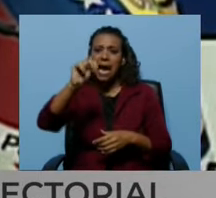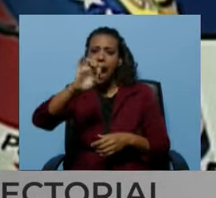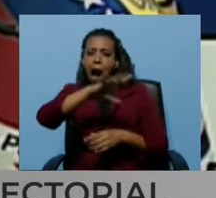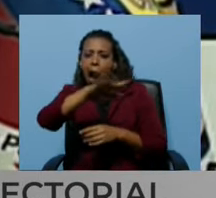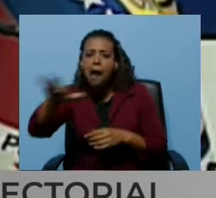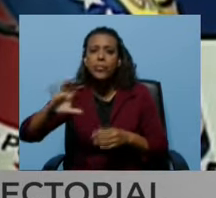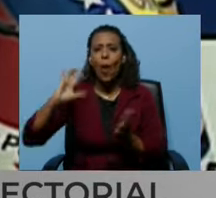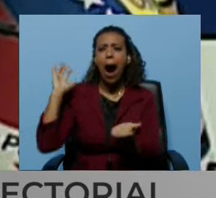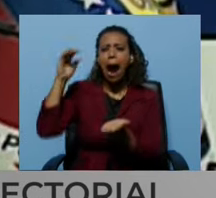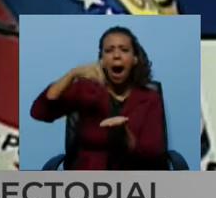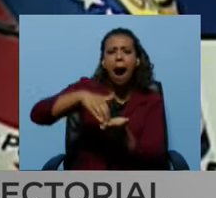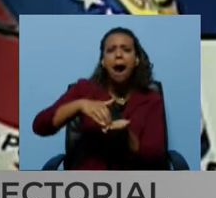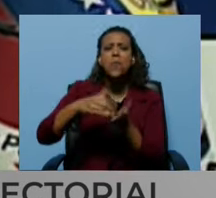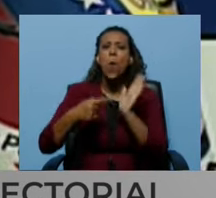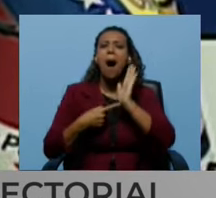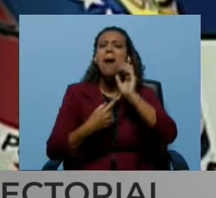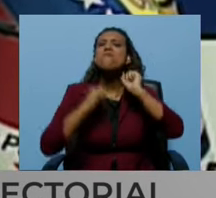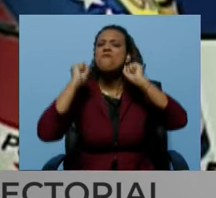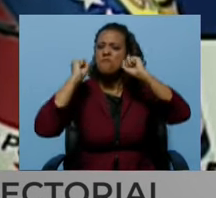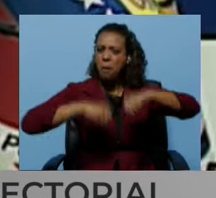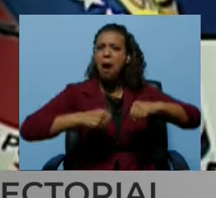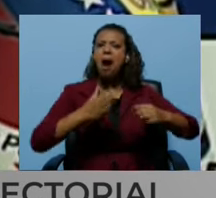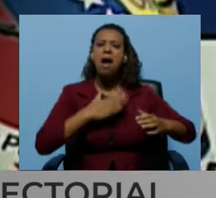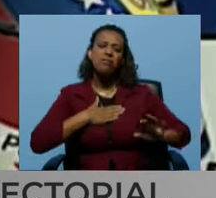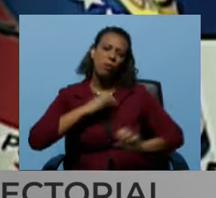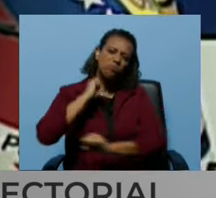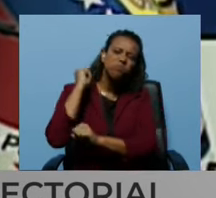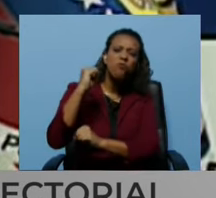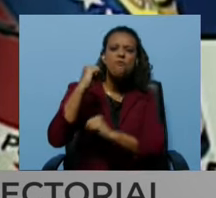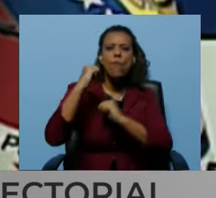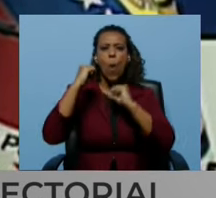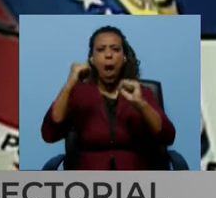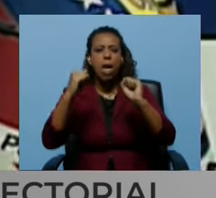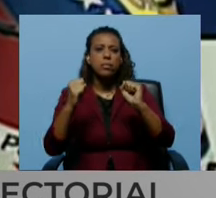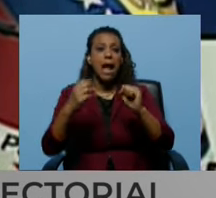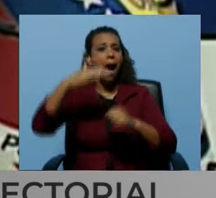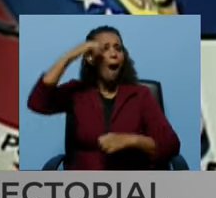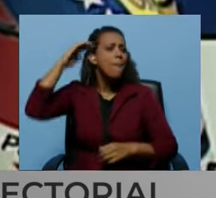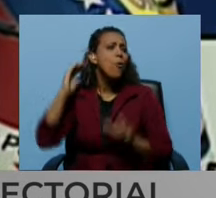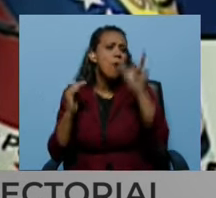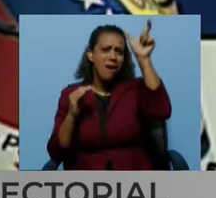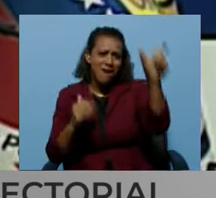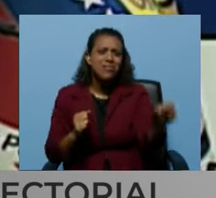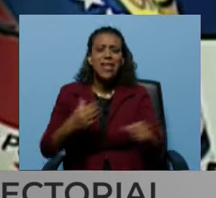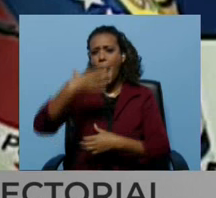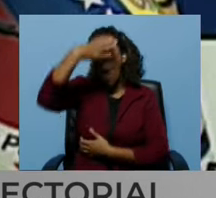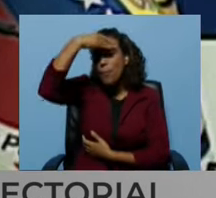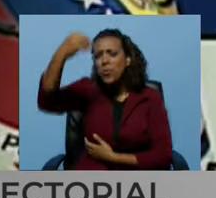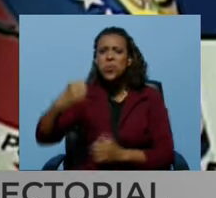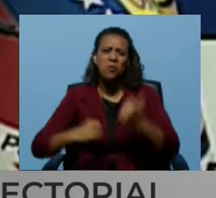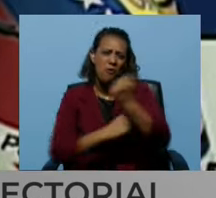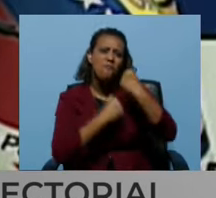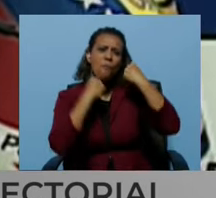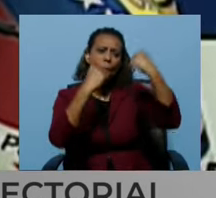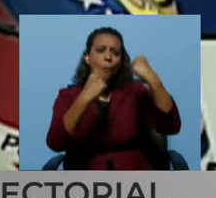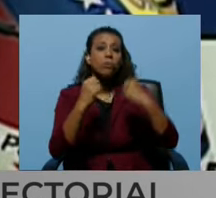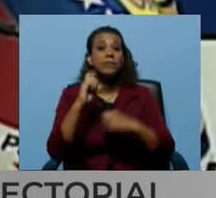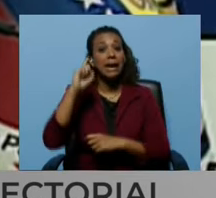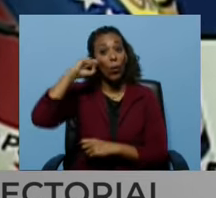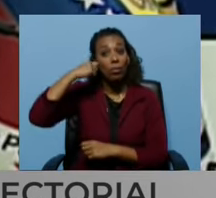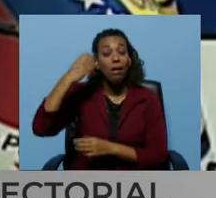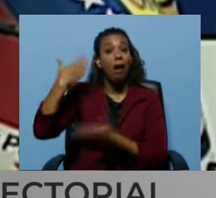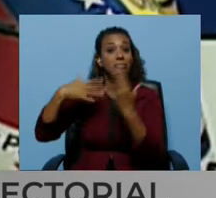de Aragua manifestaron su apoyo irrestricto a la señora María Corina y al señor Edmundo González.